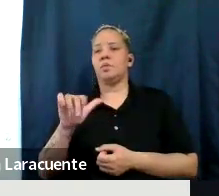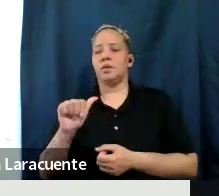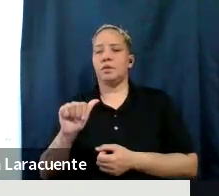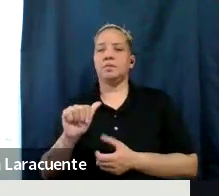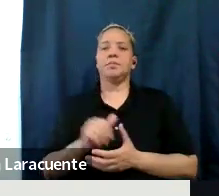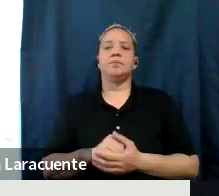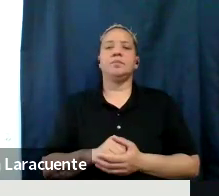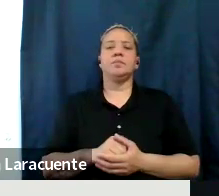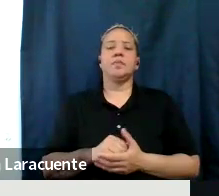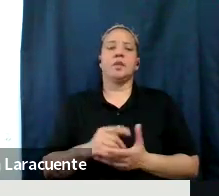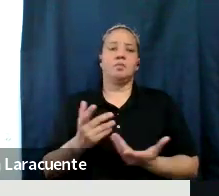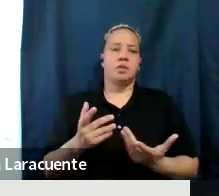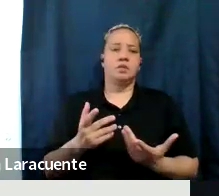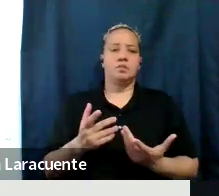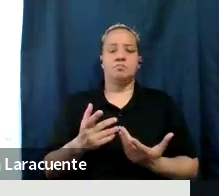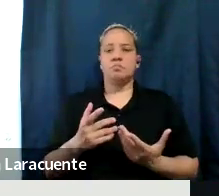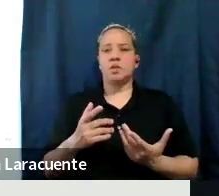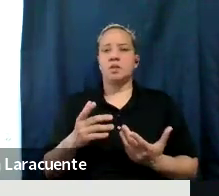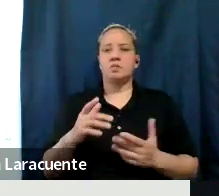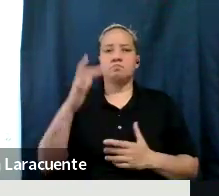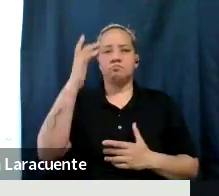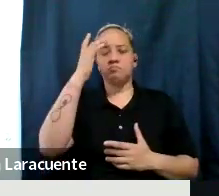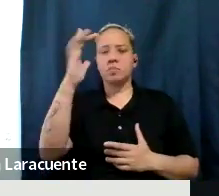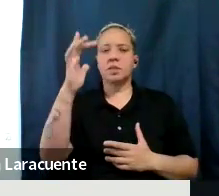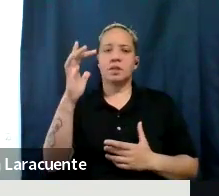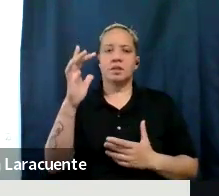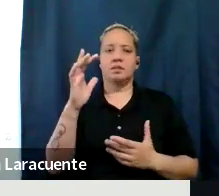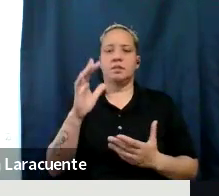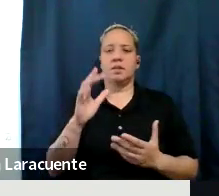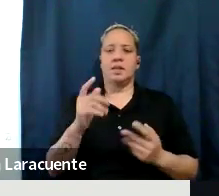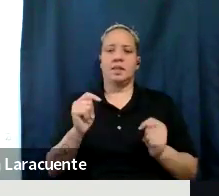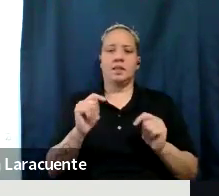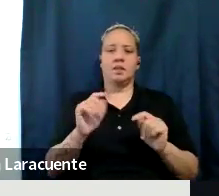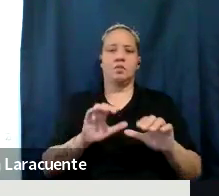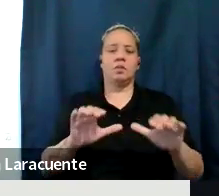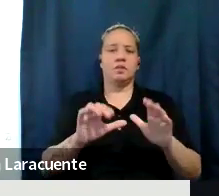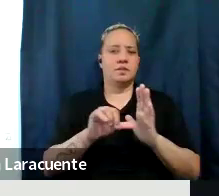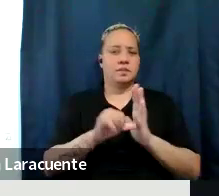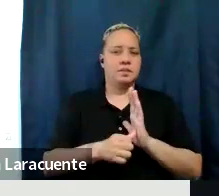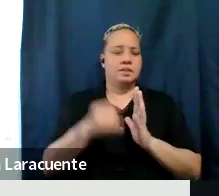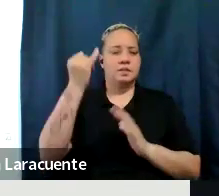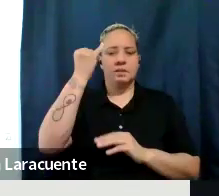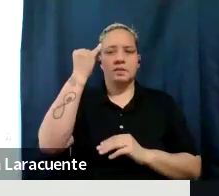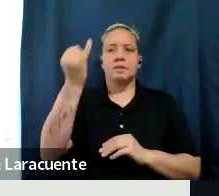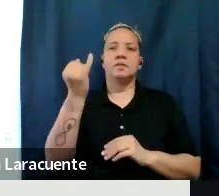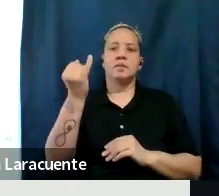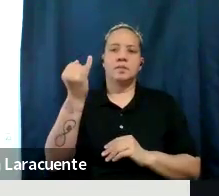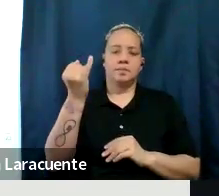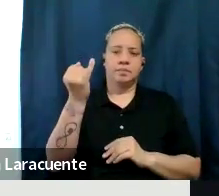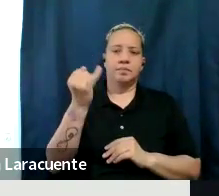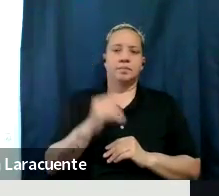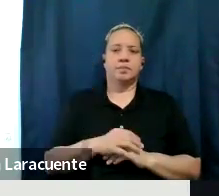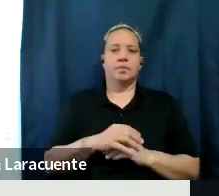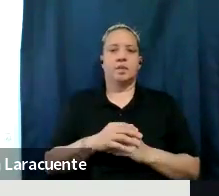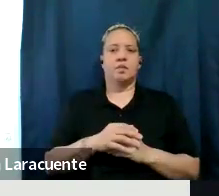persona bastante sensata y moderada y trata de no hacer distingos ideológicos sujetos a